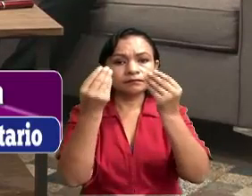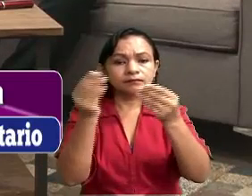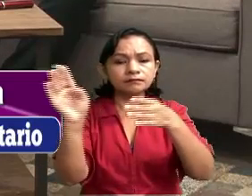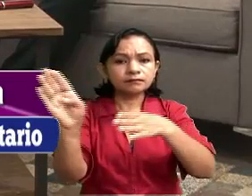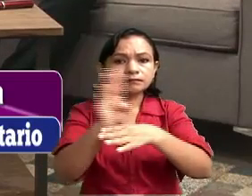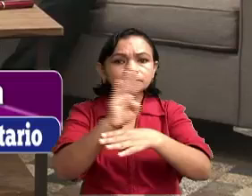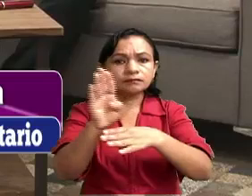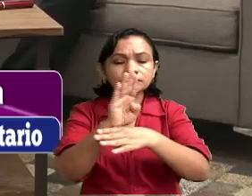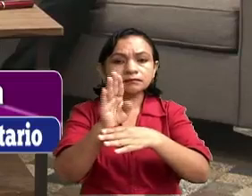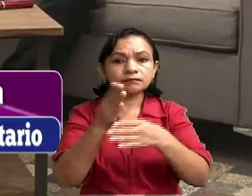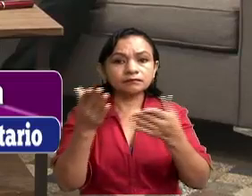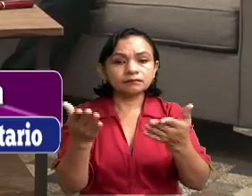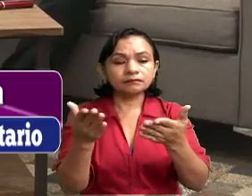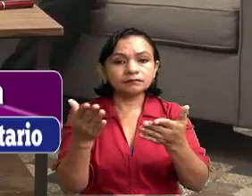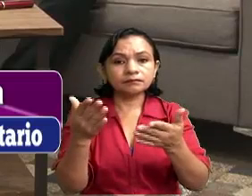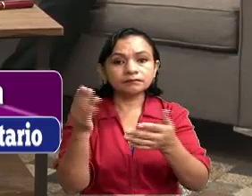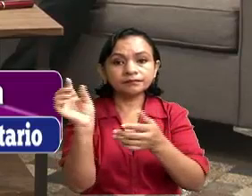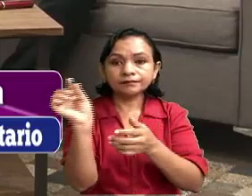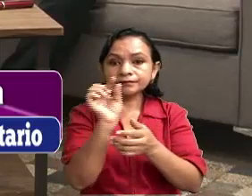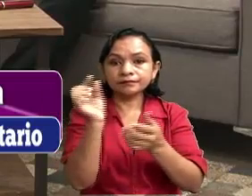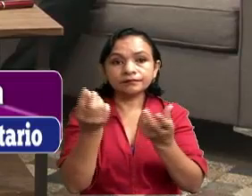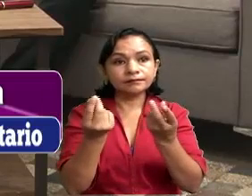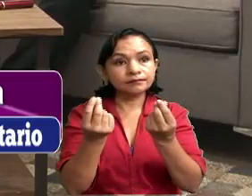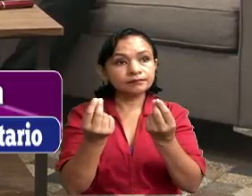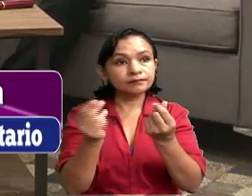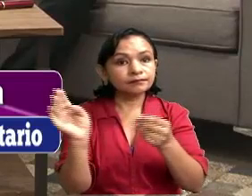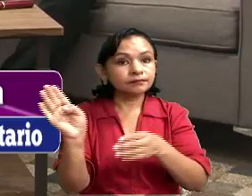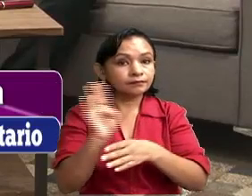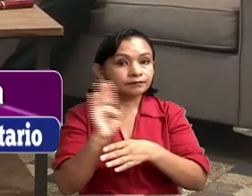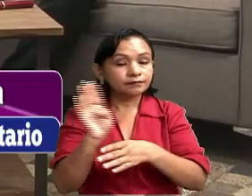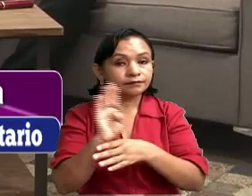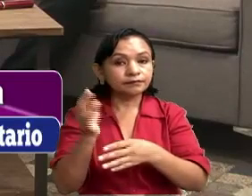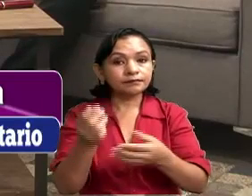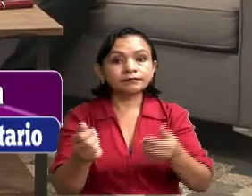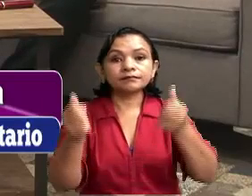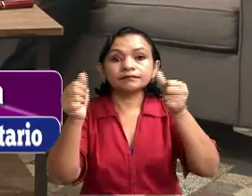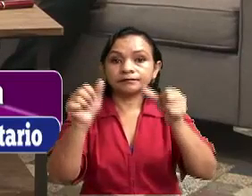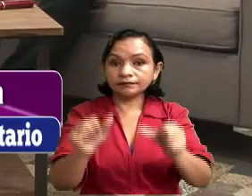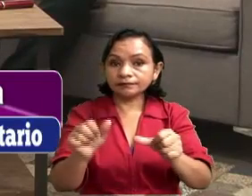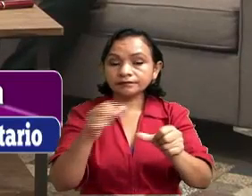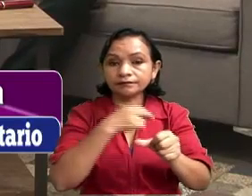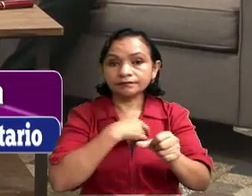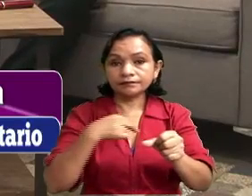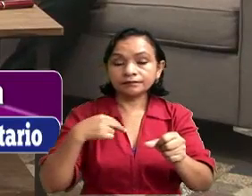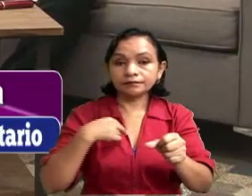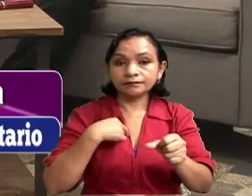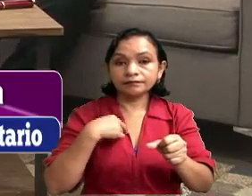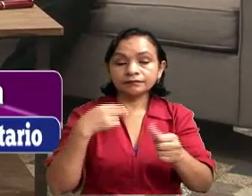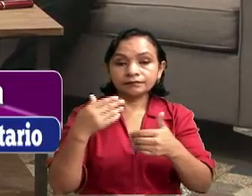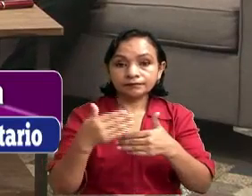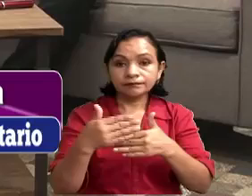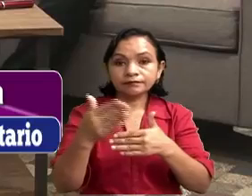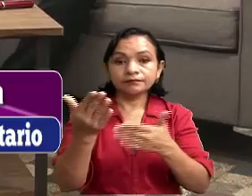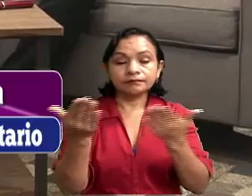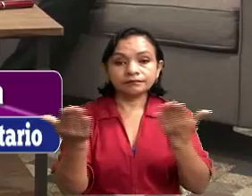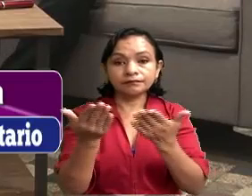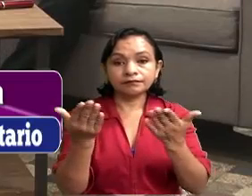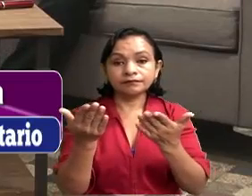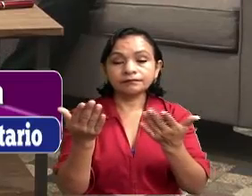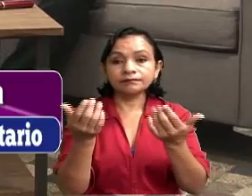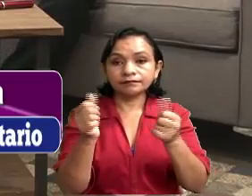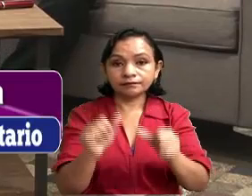suspendieron sus créditos a las empresas, créditos para capital de trabajo, créditos para inversiones fijas,